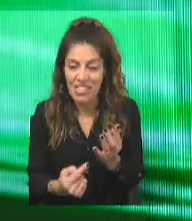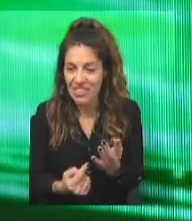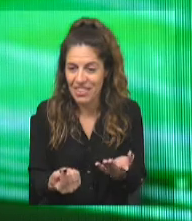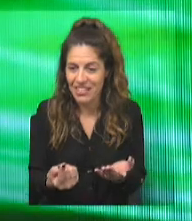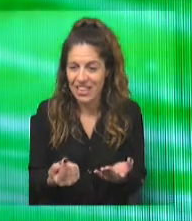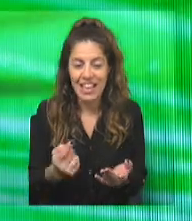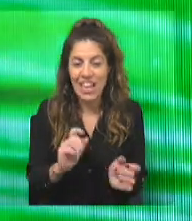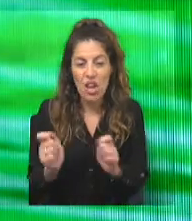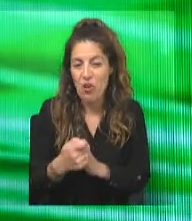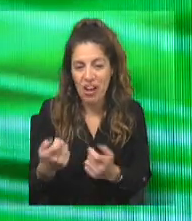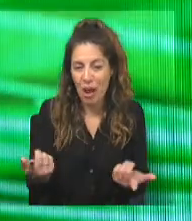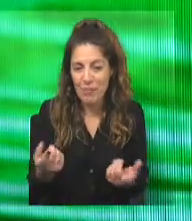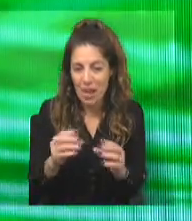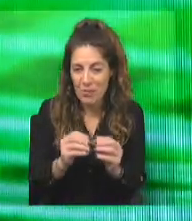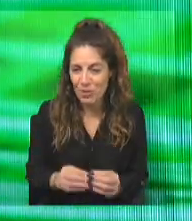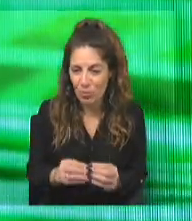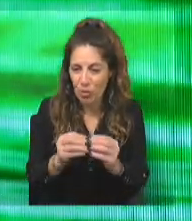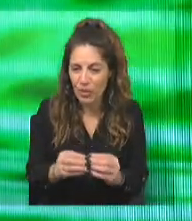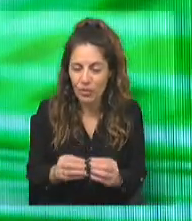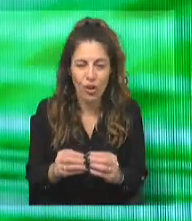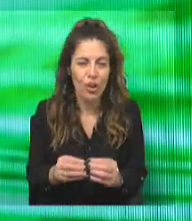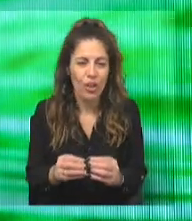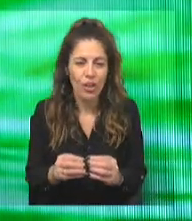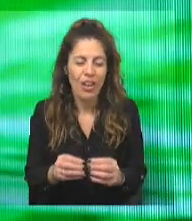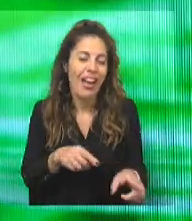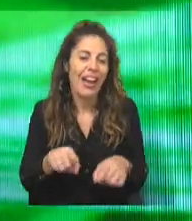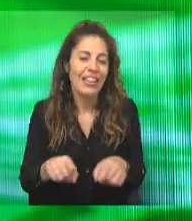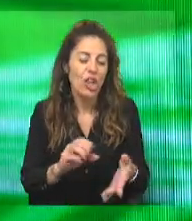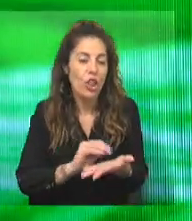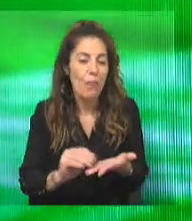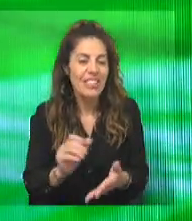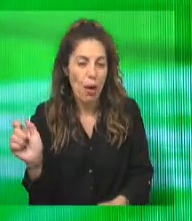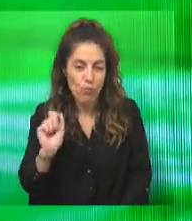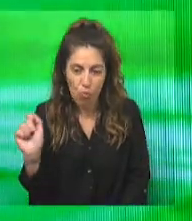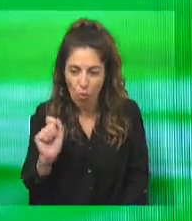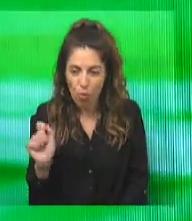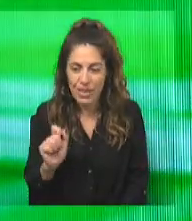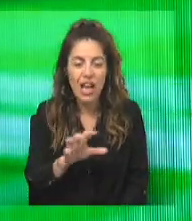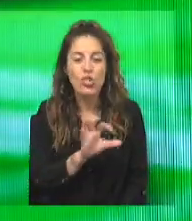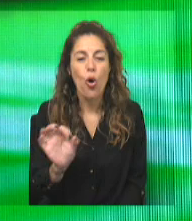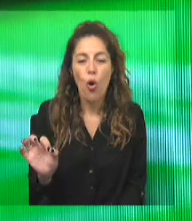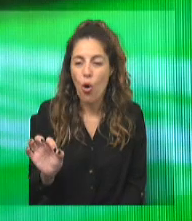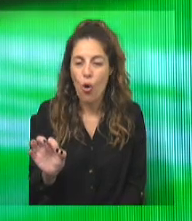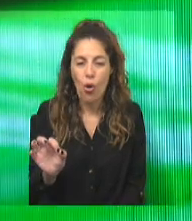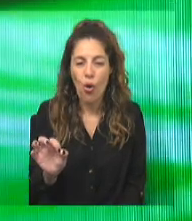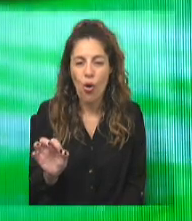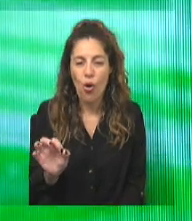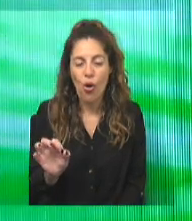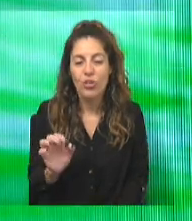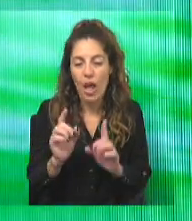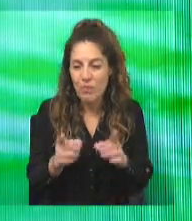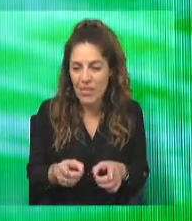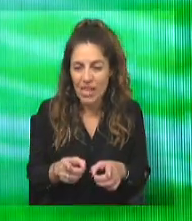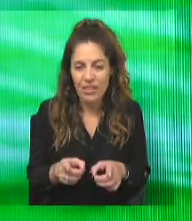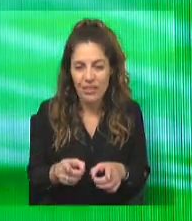que no mueve la aguja en el presupuesto no en gestión de empresas públicas o en o en o incluso en en